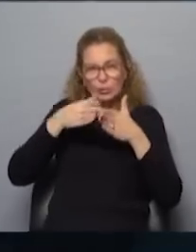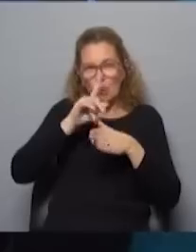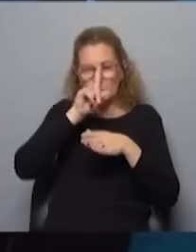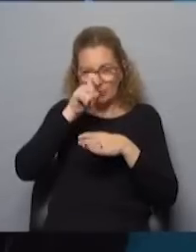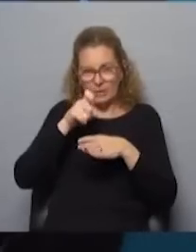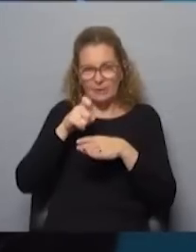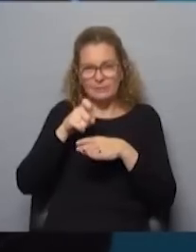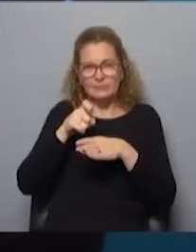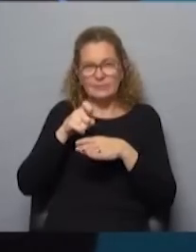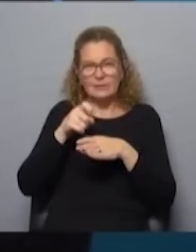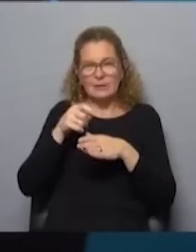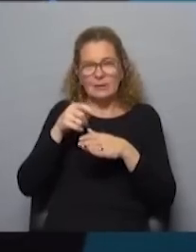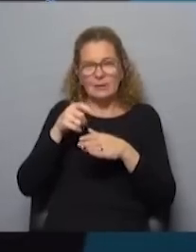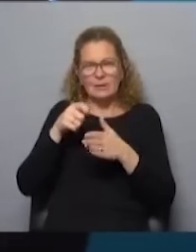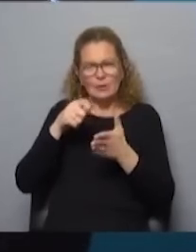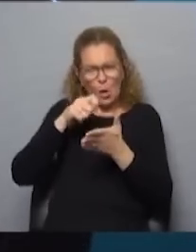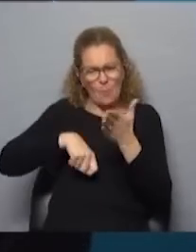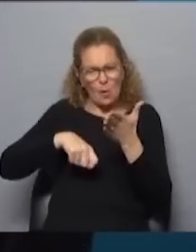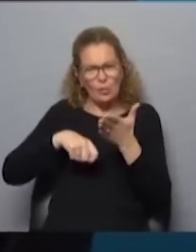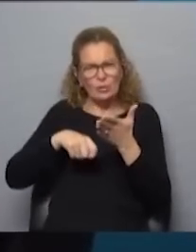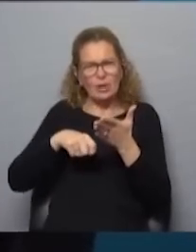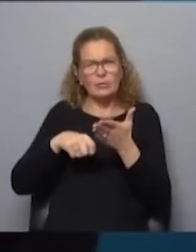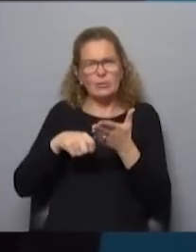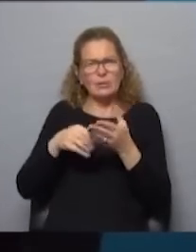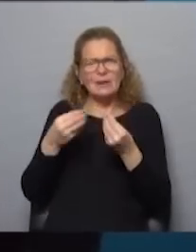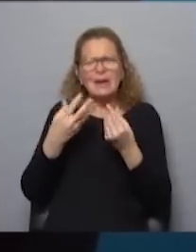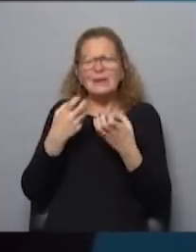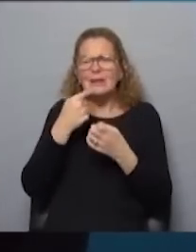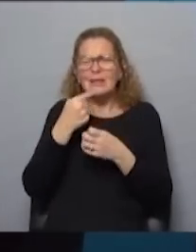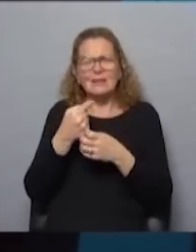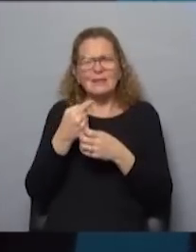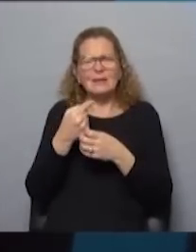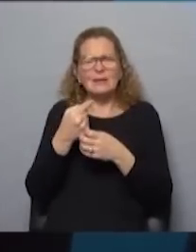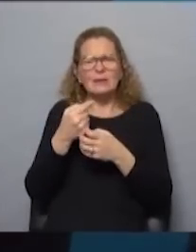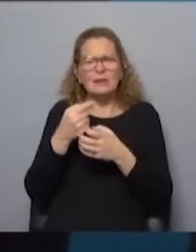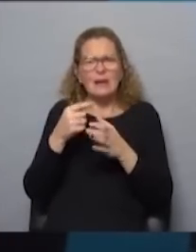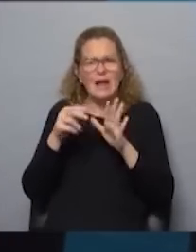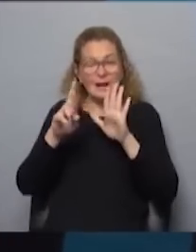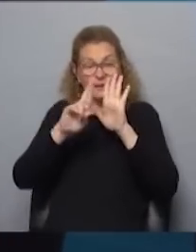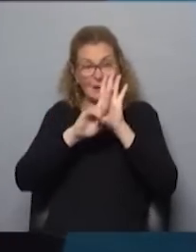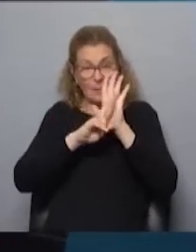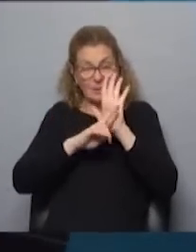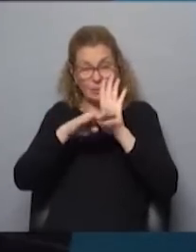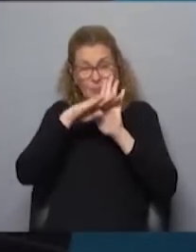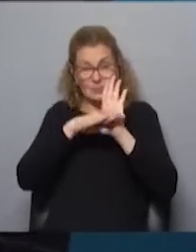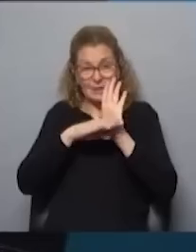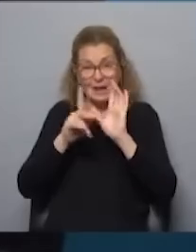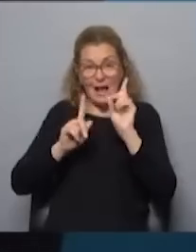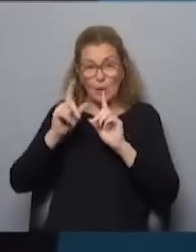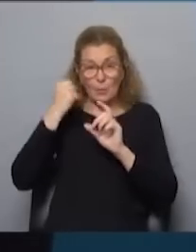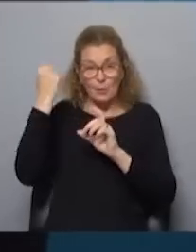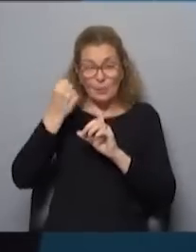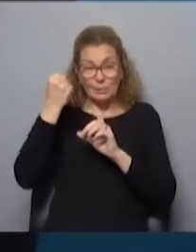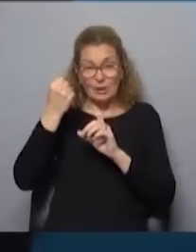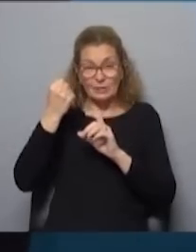se incorpora el contrato y qué sucede el reglamento atraques es algo esencial de la